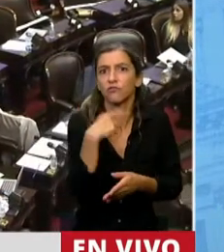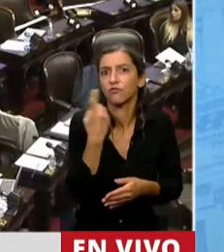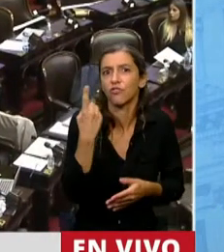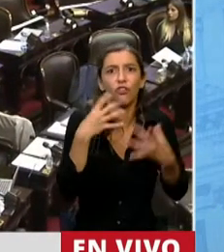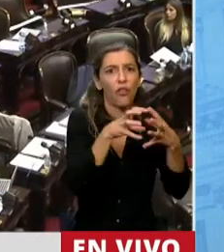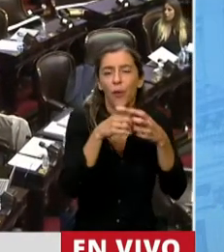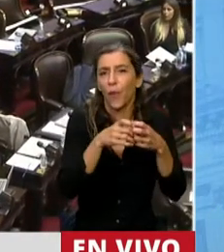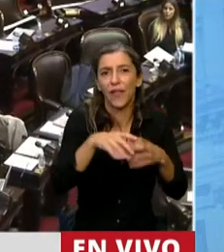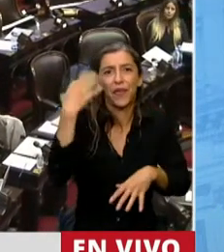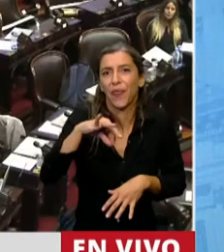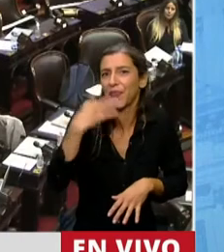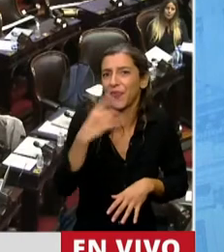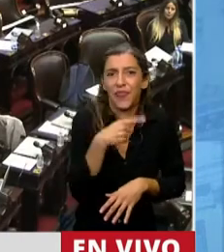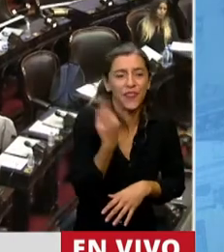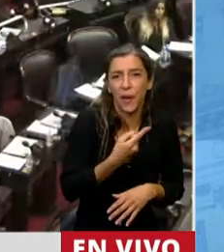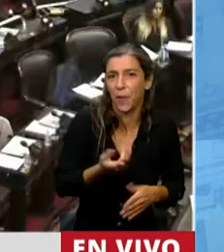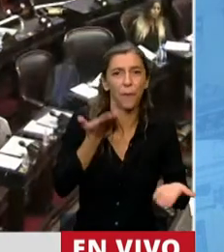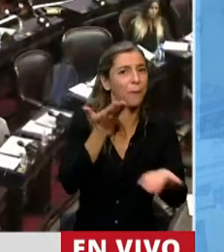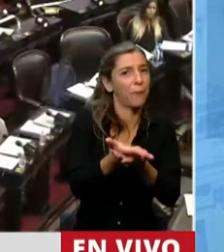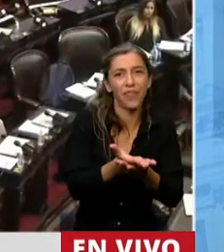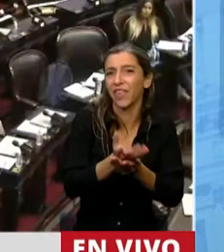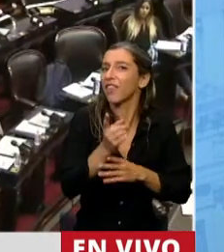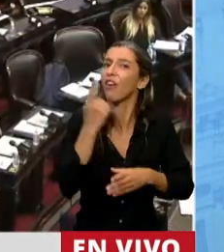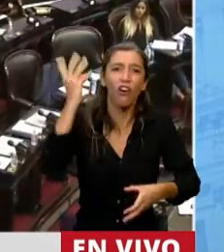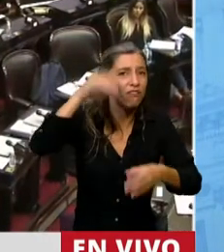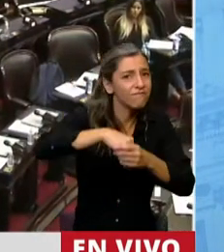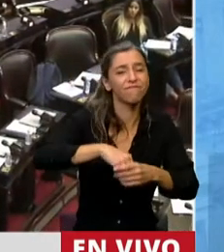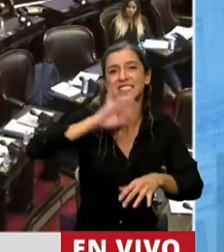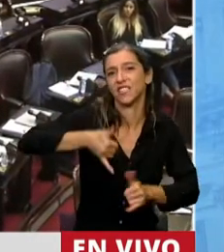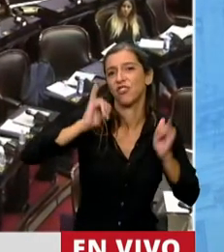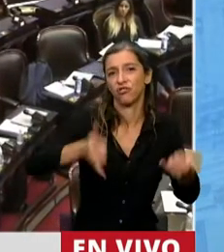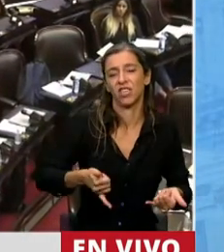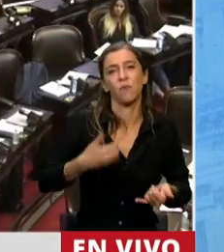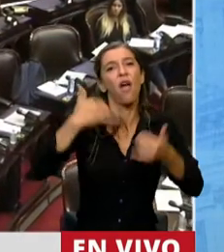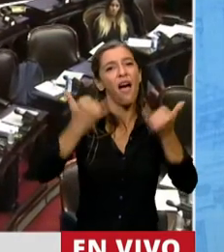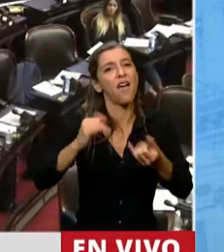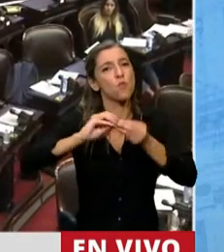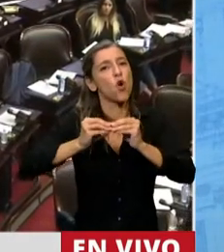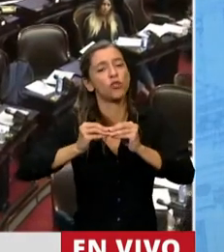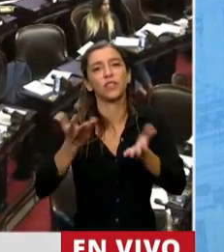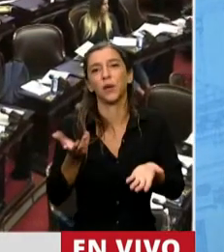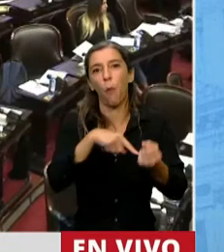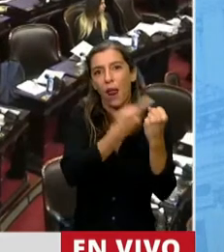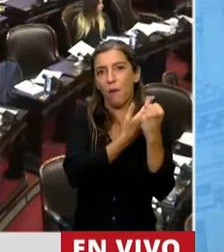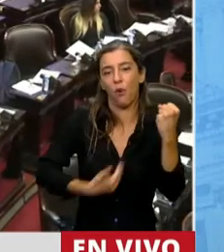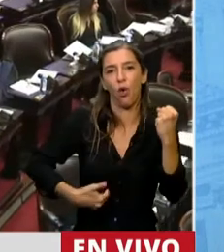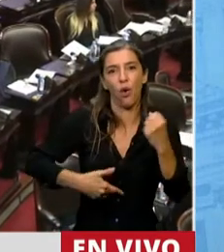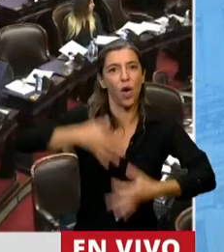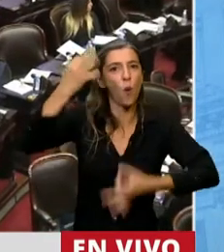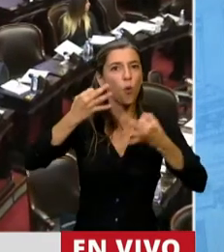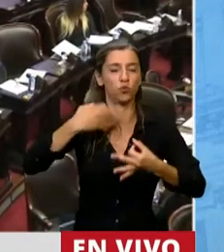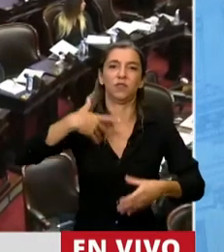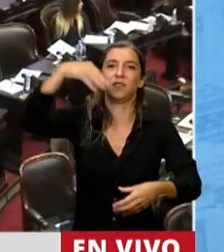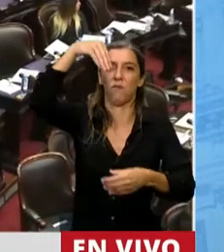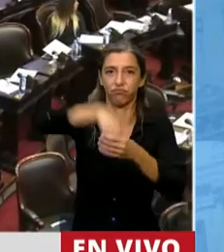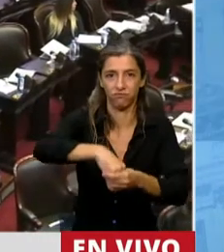de intervención, que hay razones que justifican absolutamente la intervención del Poder Judicial. La contracara